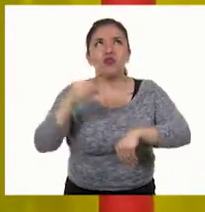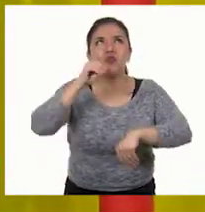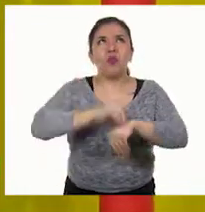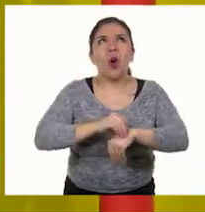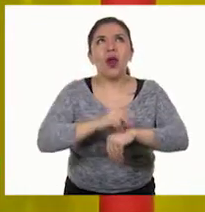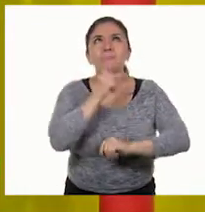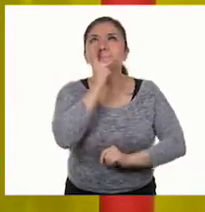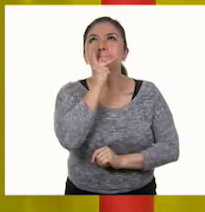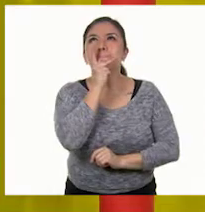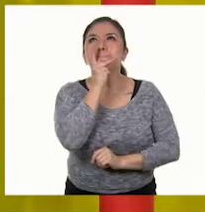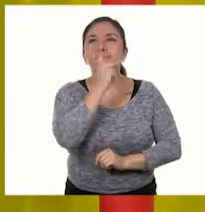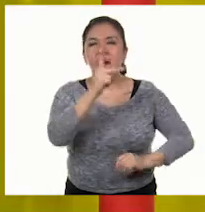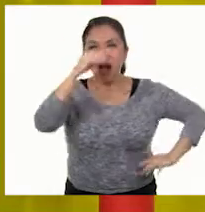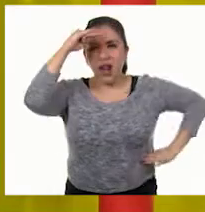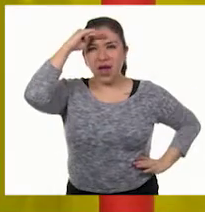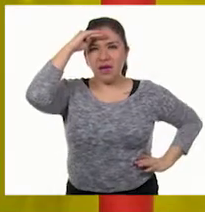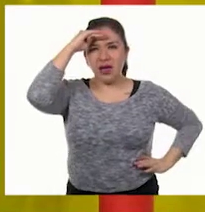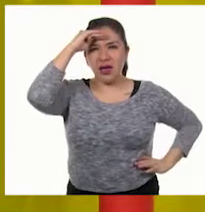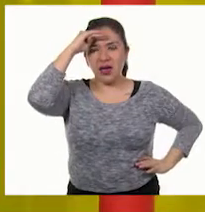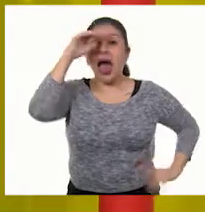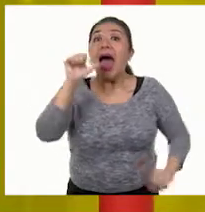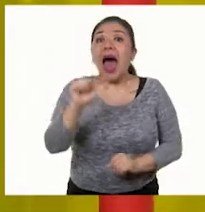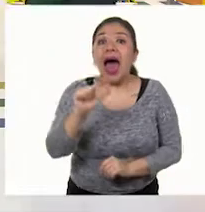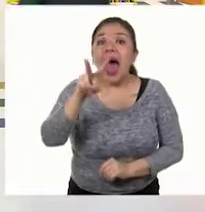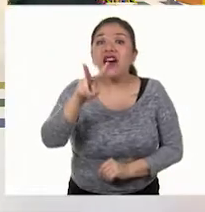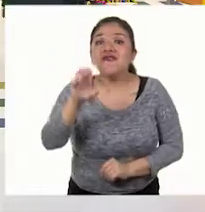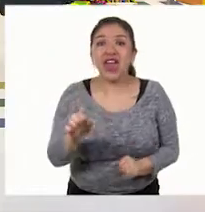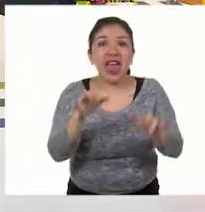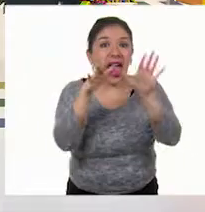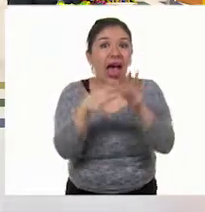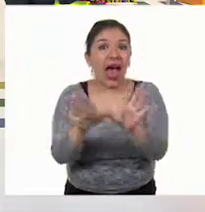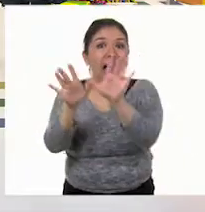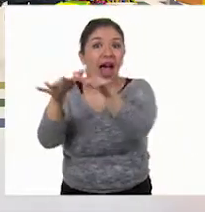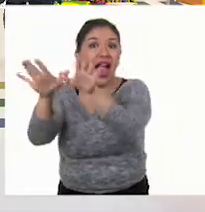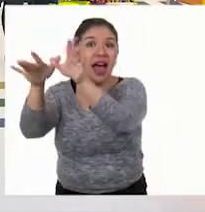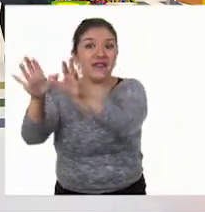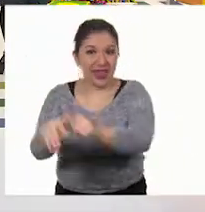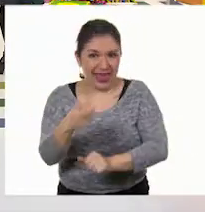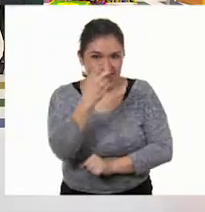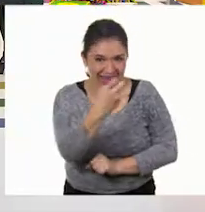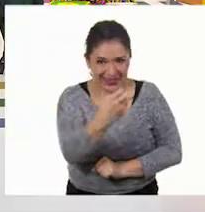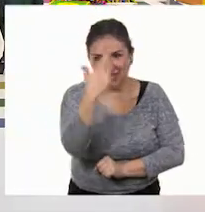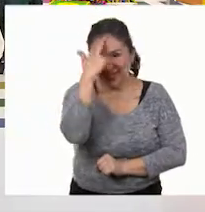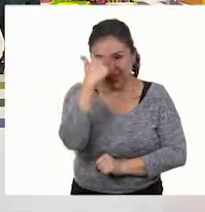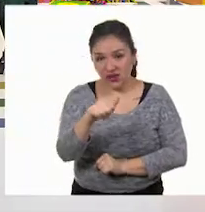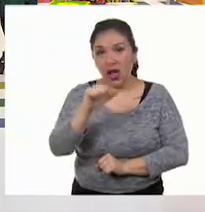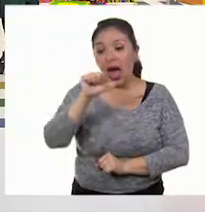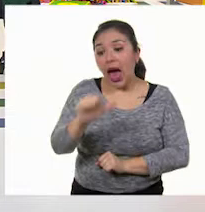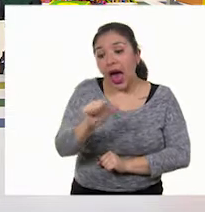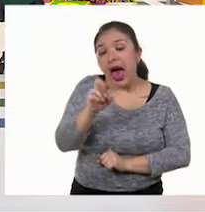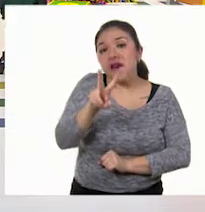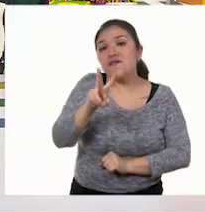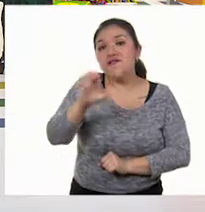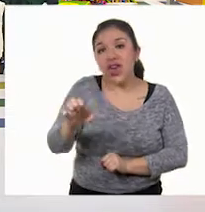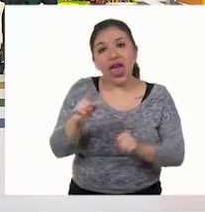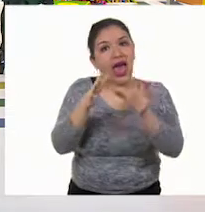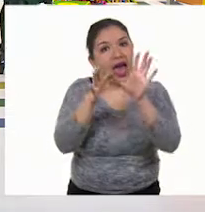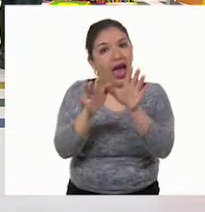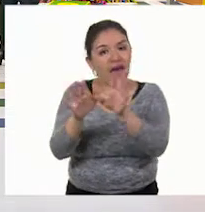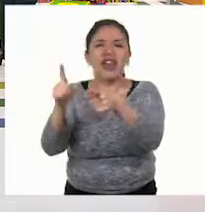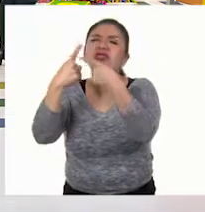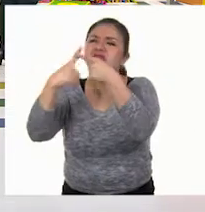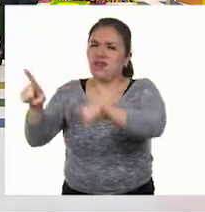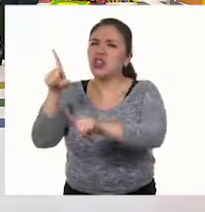poner a ave. Ave, muy bien. Entonces, A, lo voy a escribir con otro